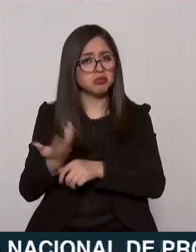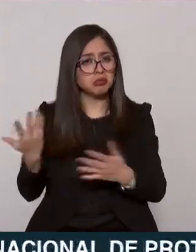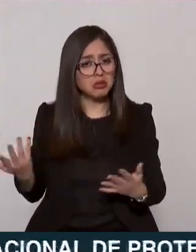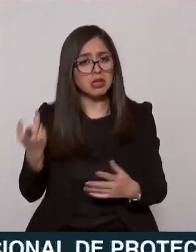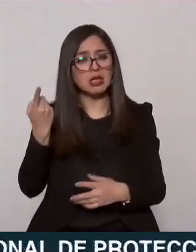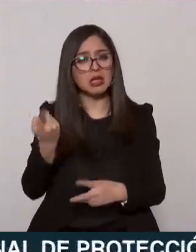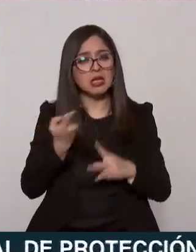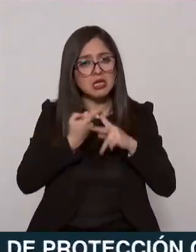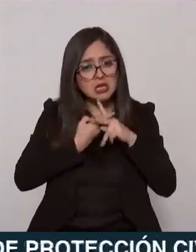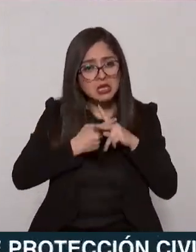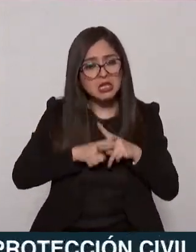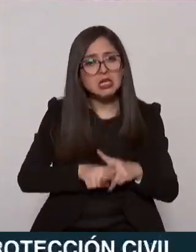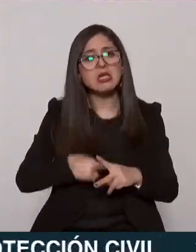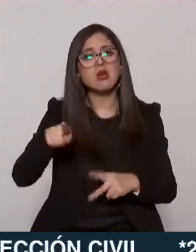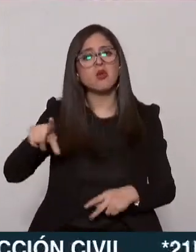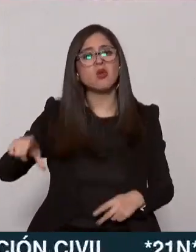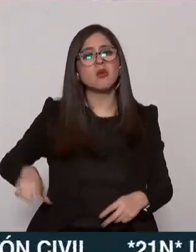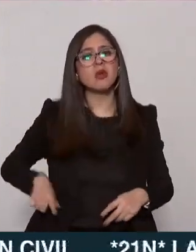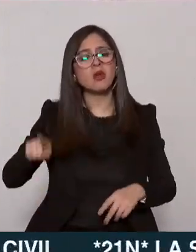iniciando el gobierno de los Estados Unidos.